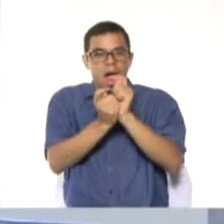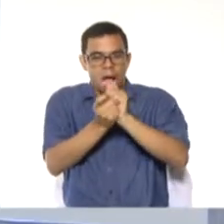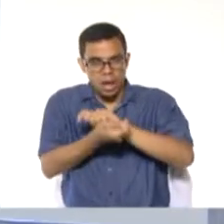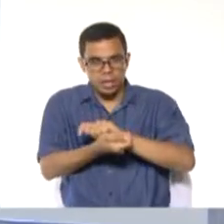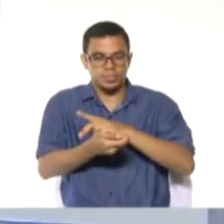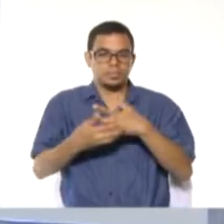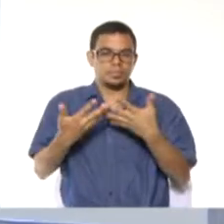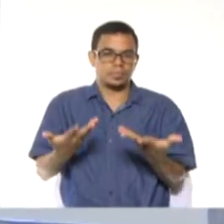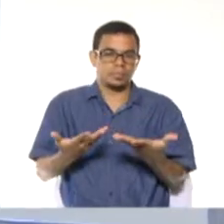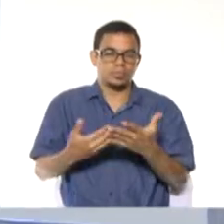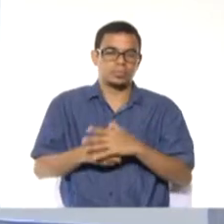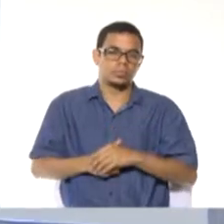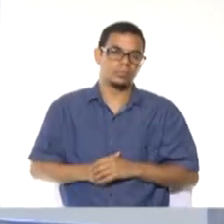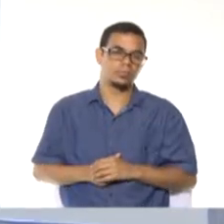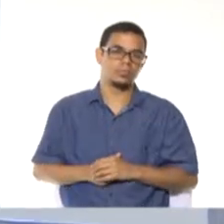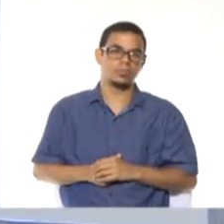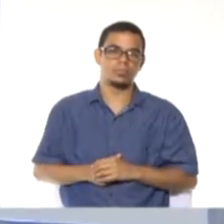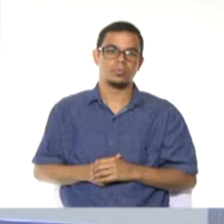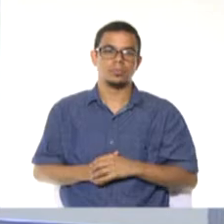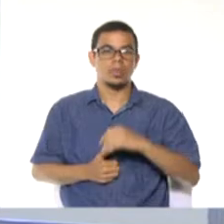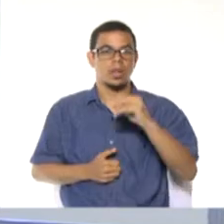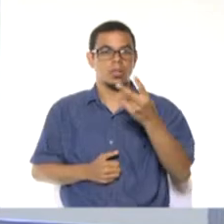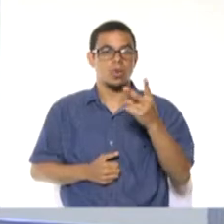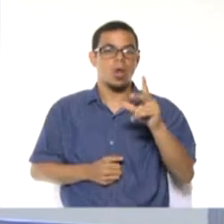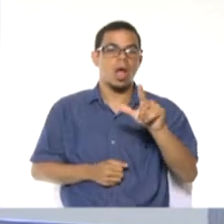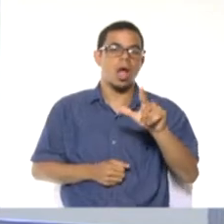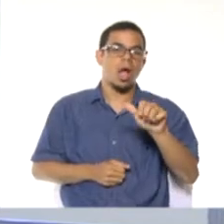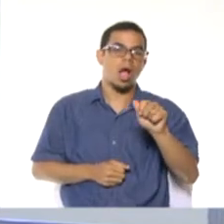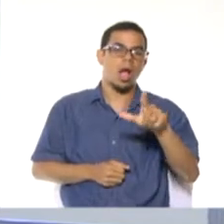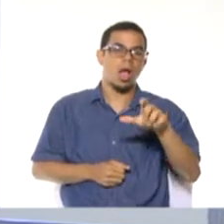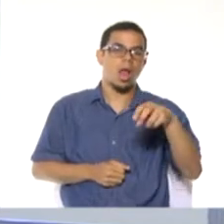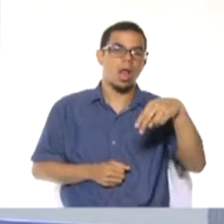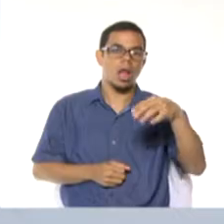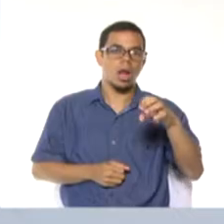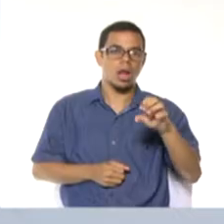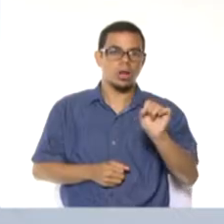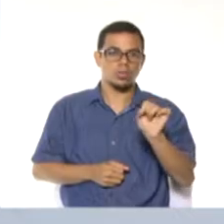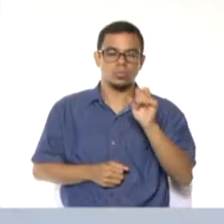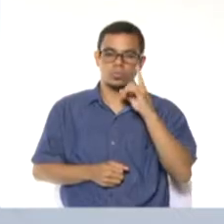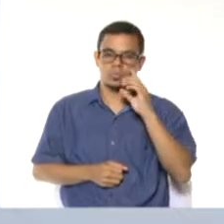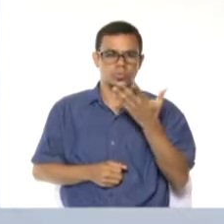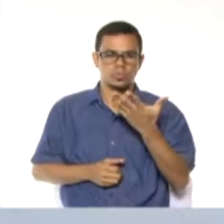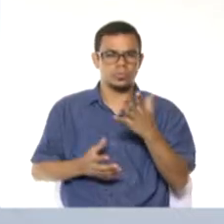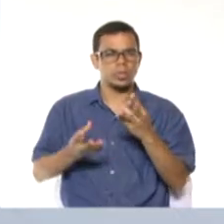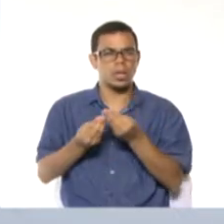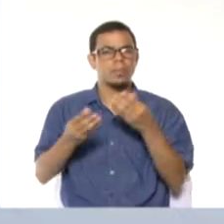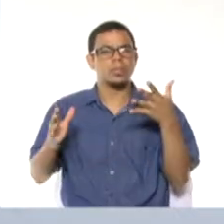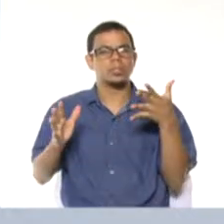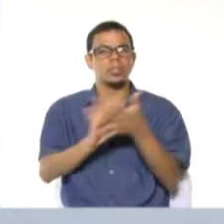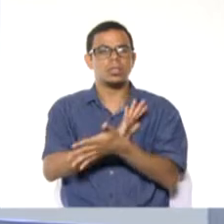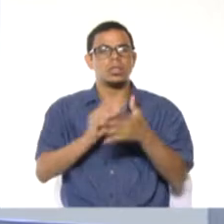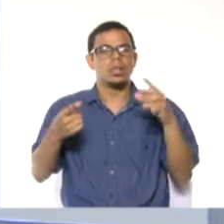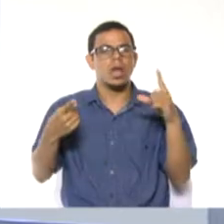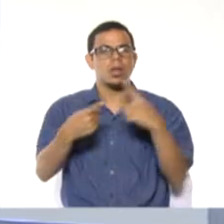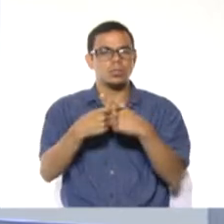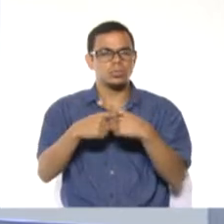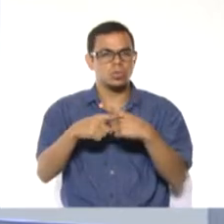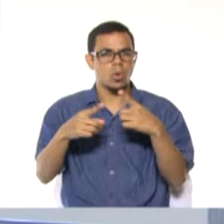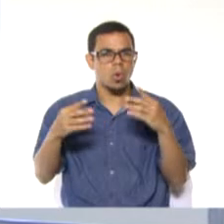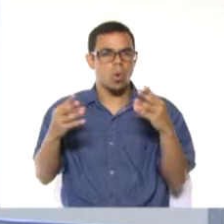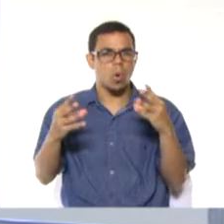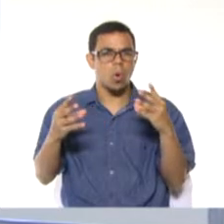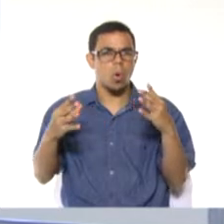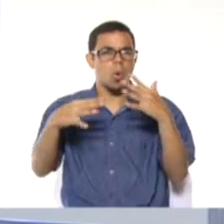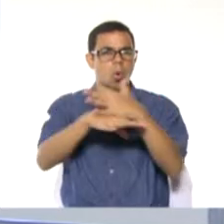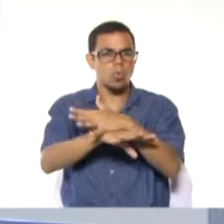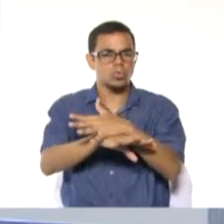los que estaban en los genes que estaban formados por 2 alelos. ¿Por qué? Porque recuerden que nosotros, cuando vimos la semana pasada el desarrollo embrionario,